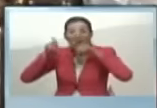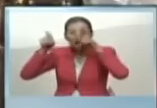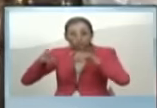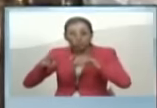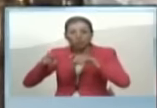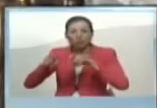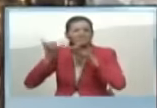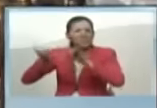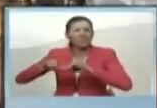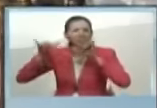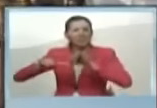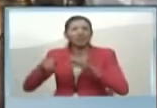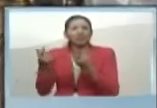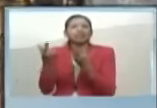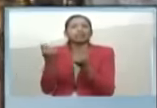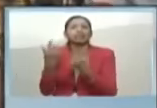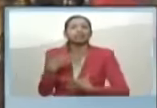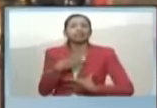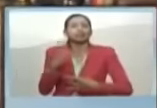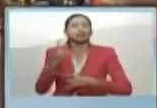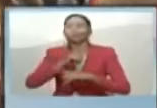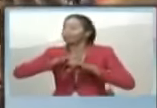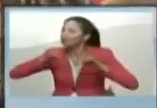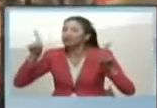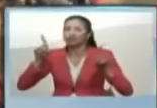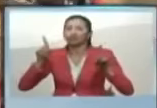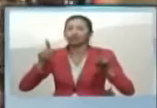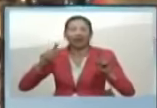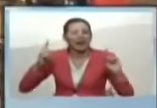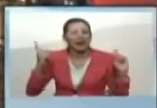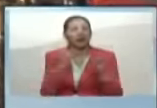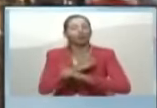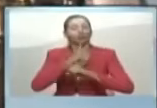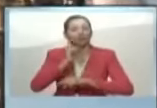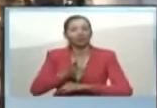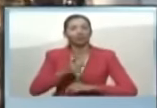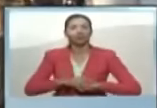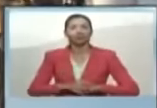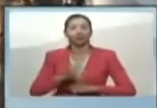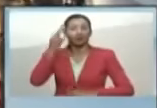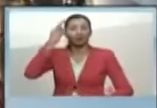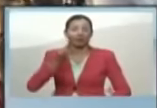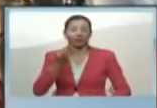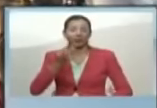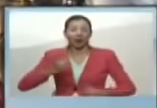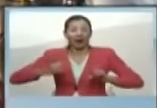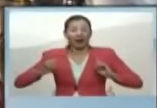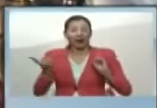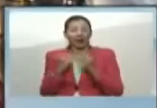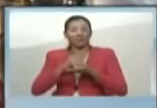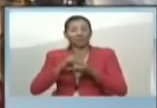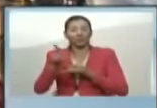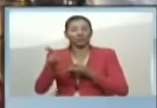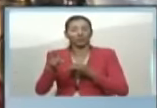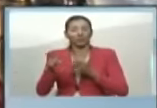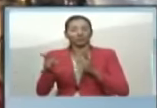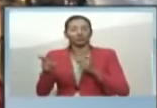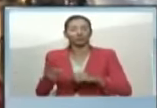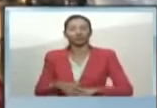manera productiva. Creemos que solamente rompiendo